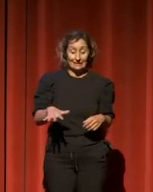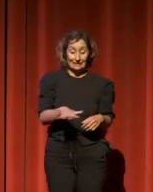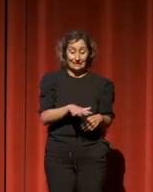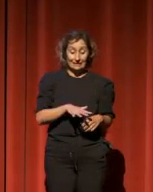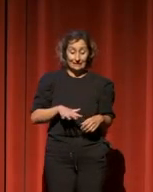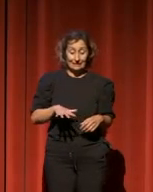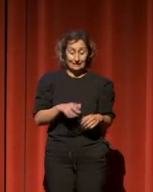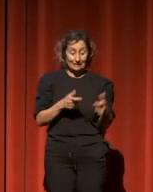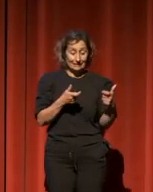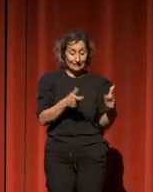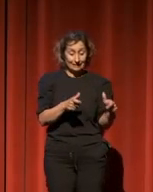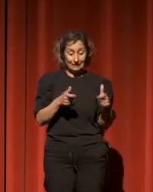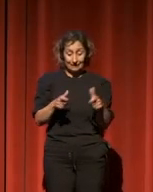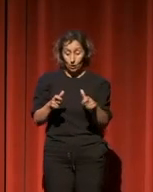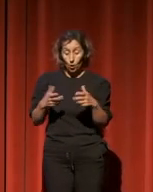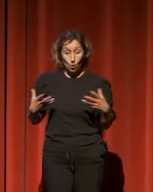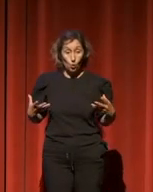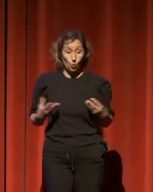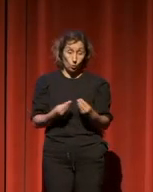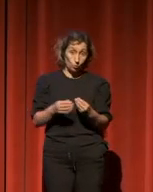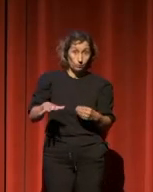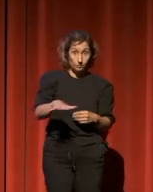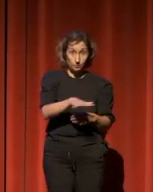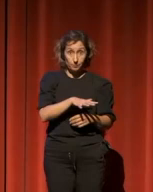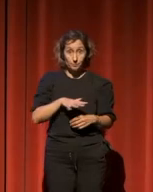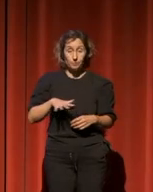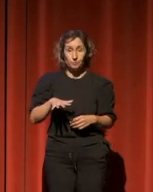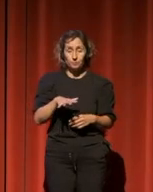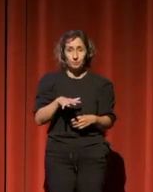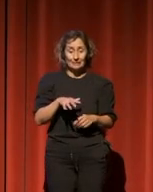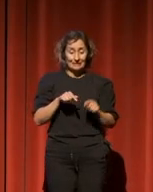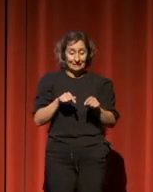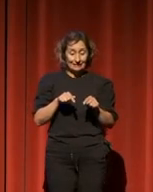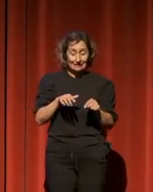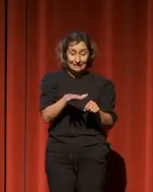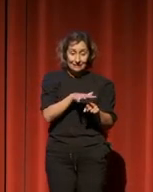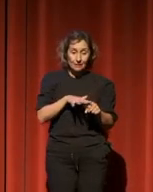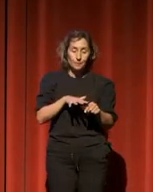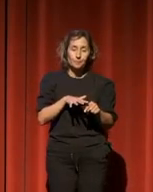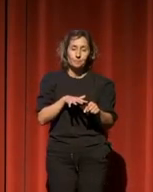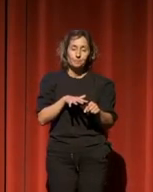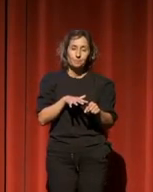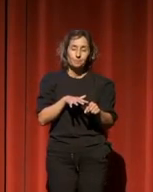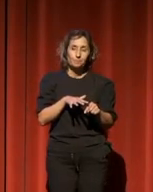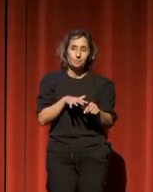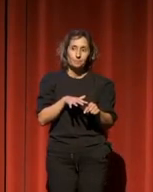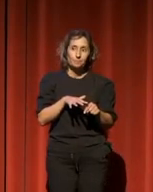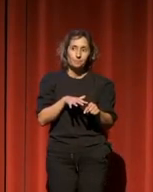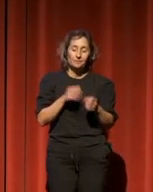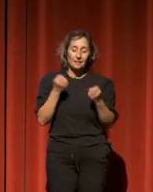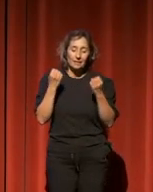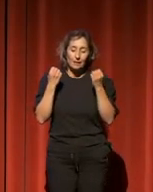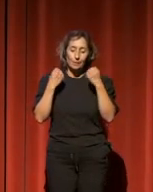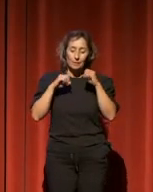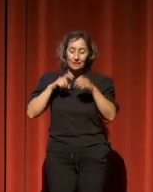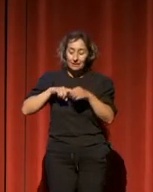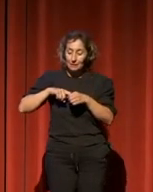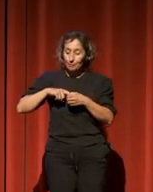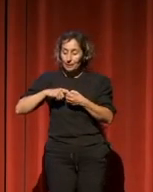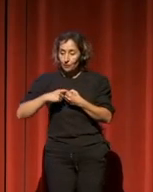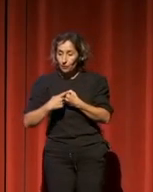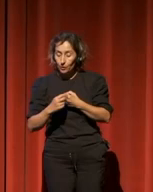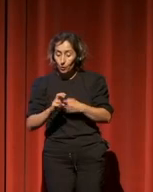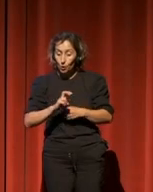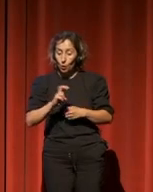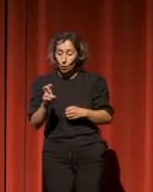intersectoriales o comunitarios eh nacen o o digamos surgen otras prácticas de participación de